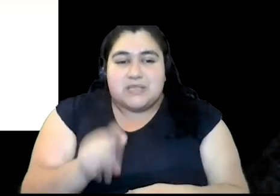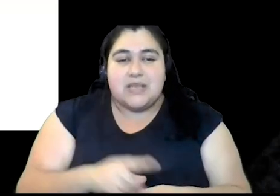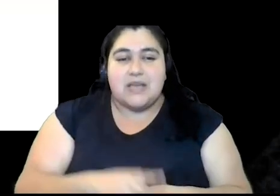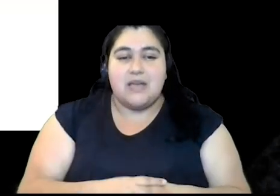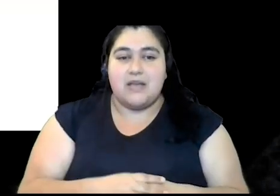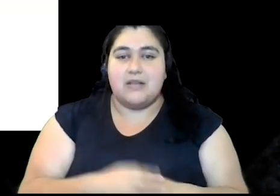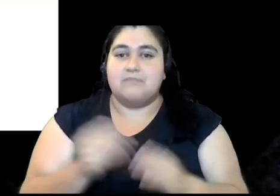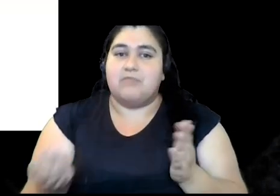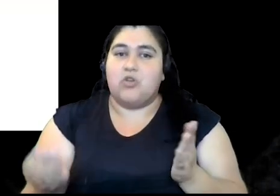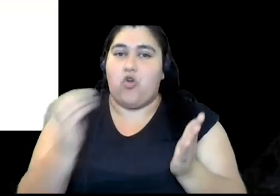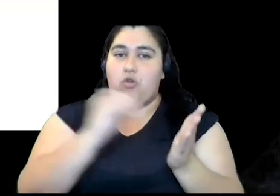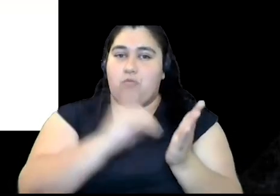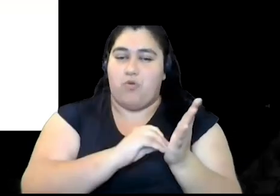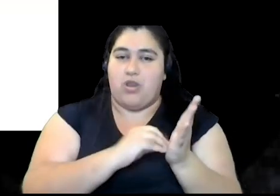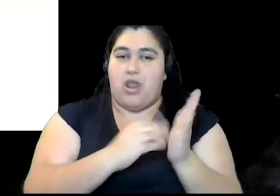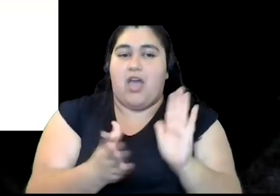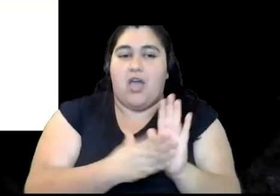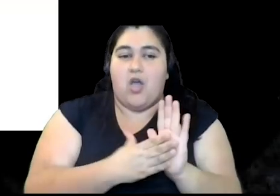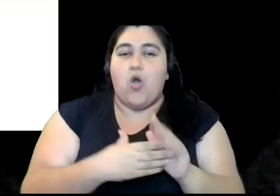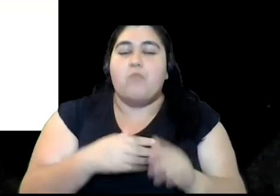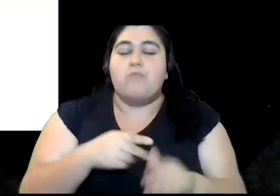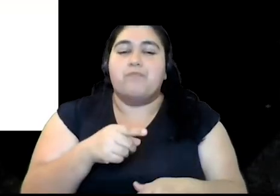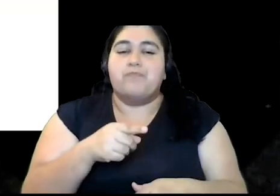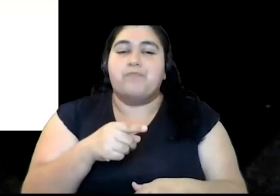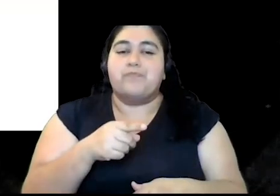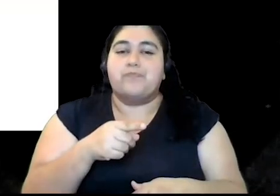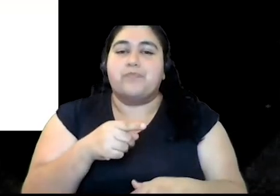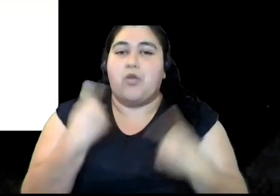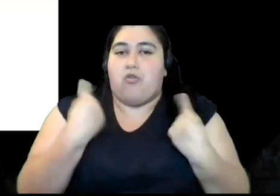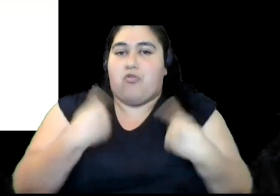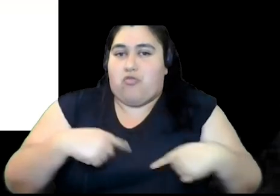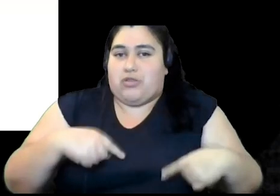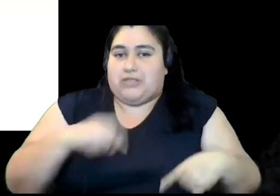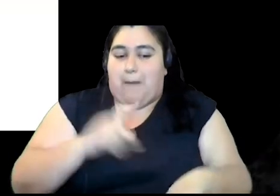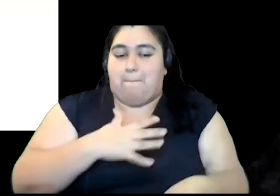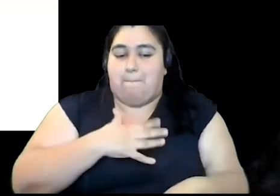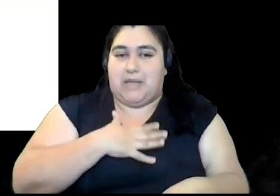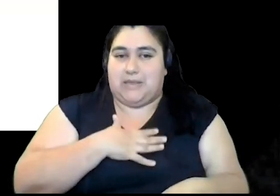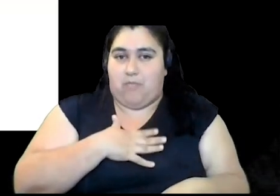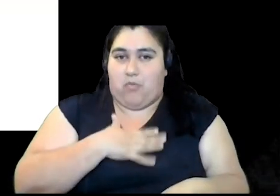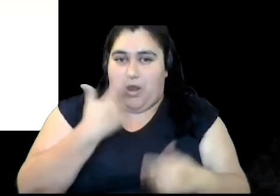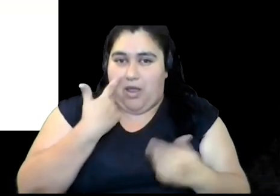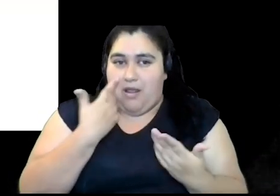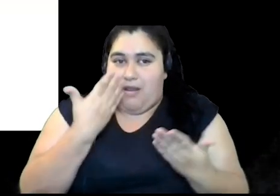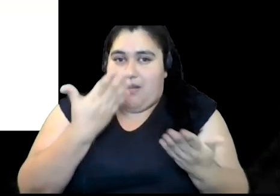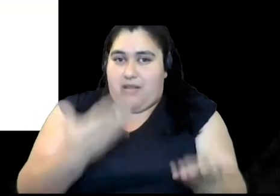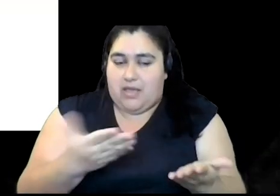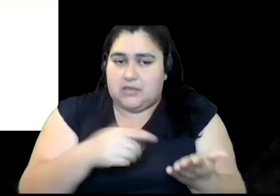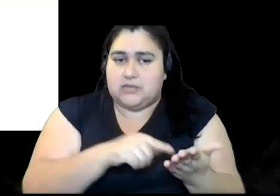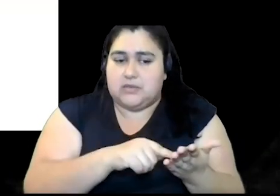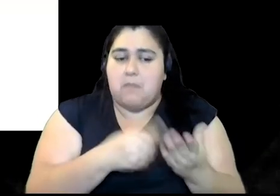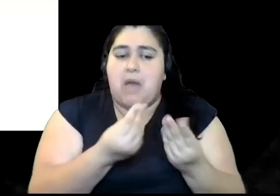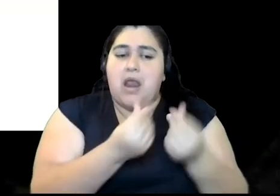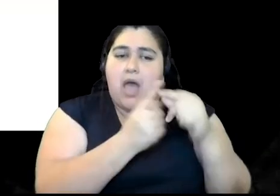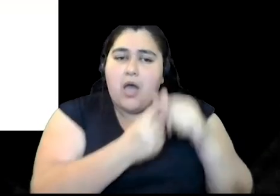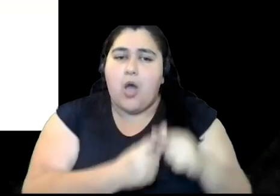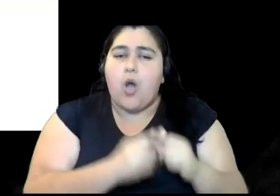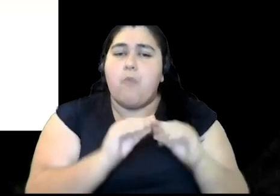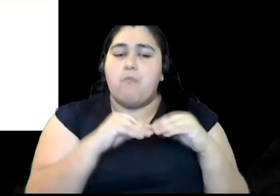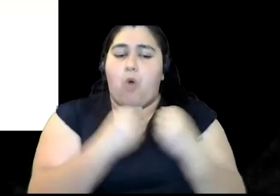a incorporar en la justificación de las variaciones patrimoniales para justificar monto